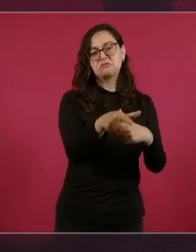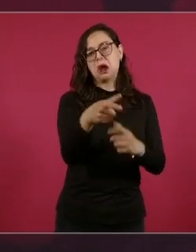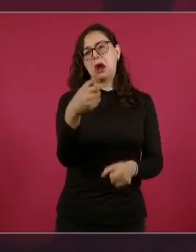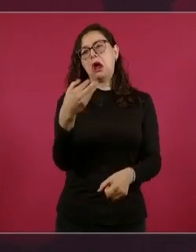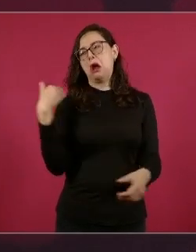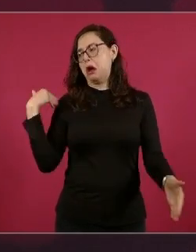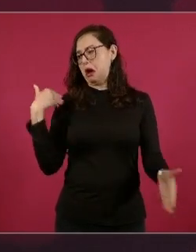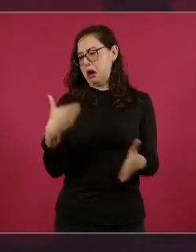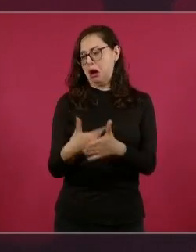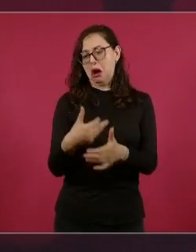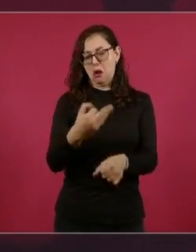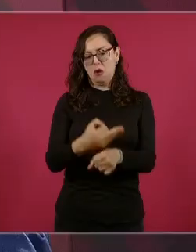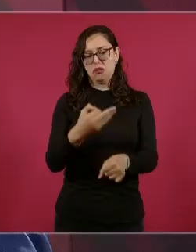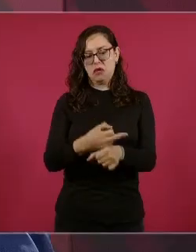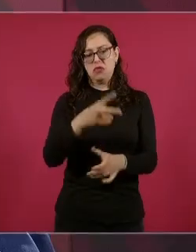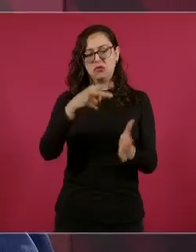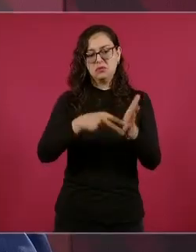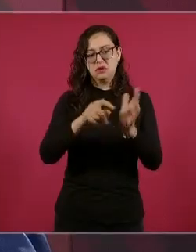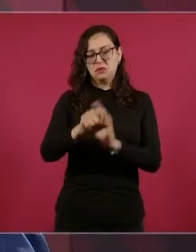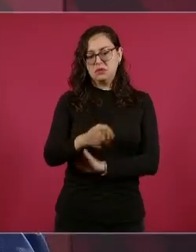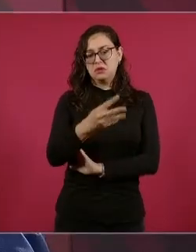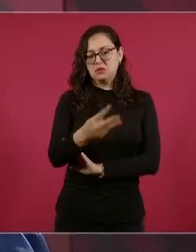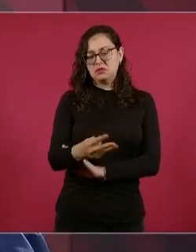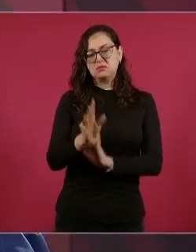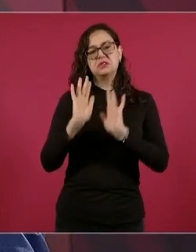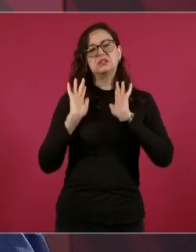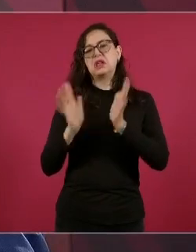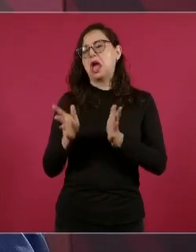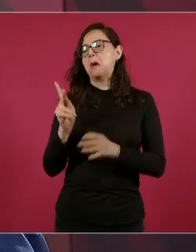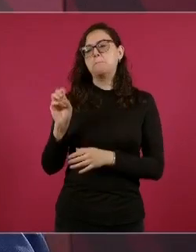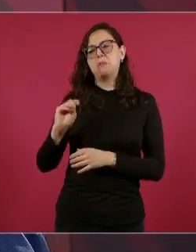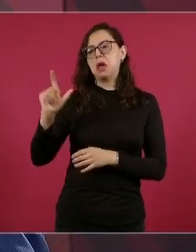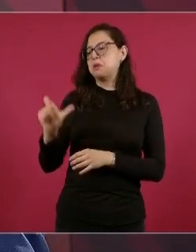estaríamos comprando petróleo,